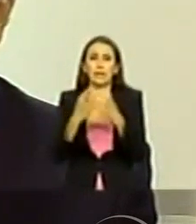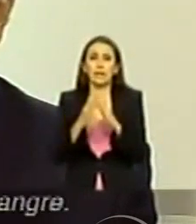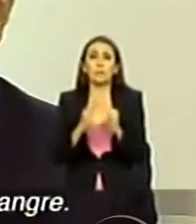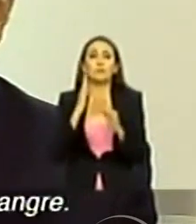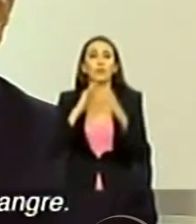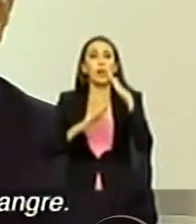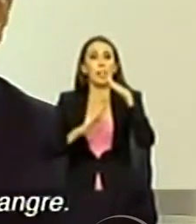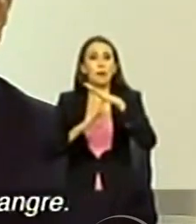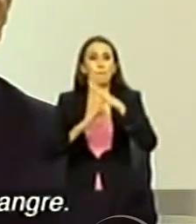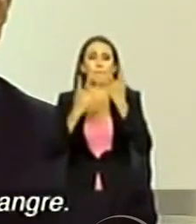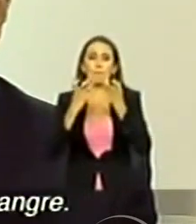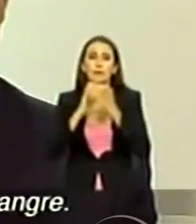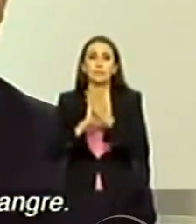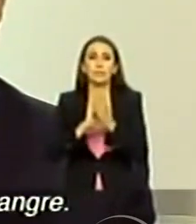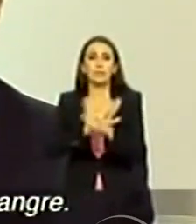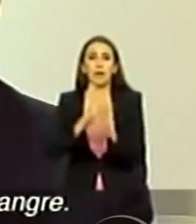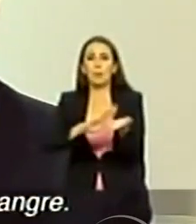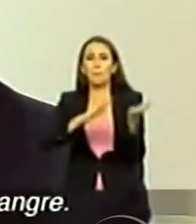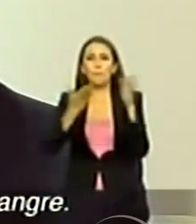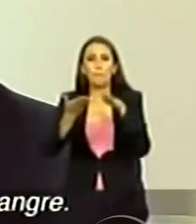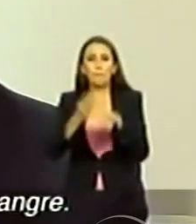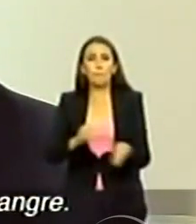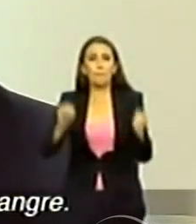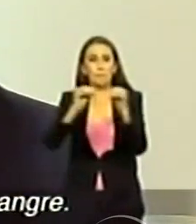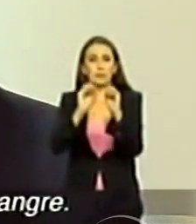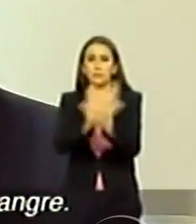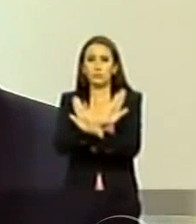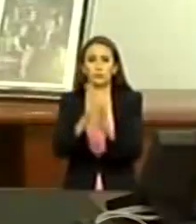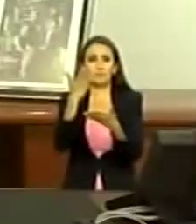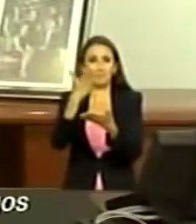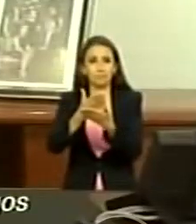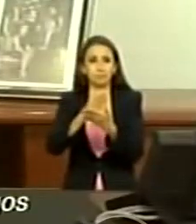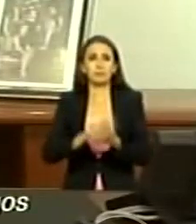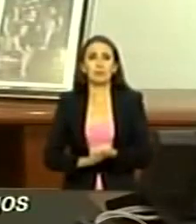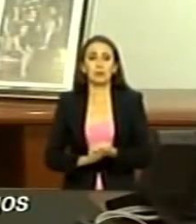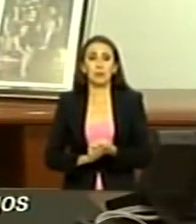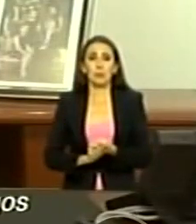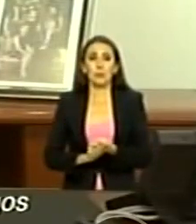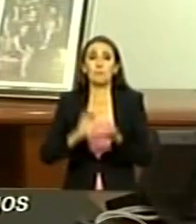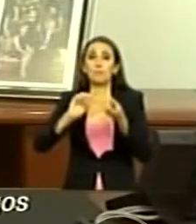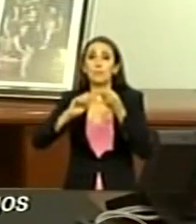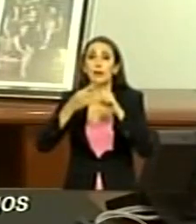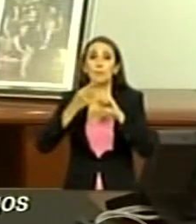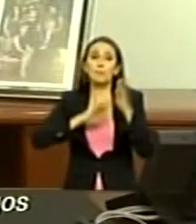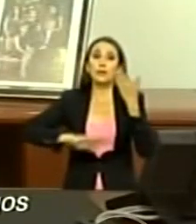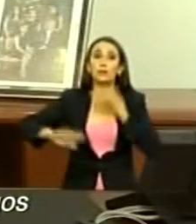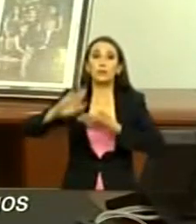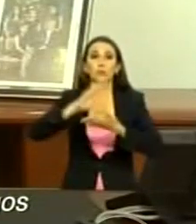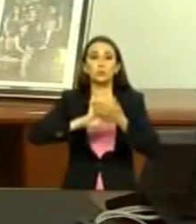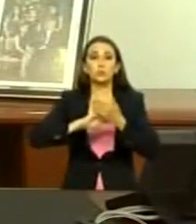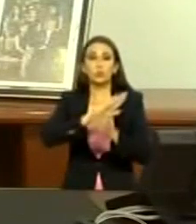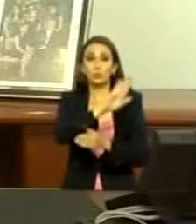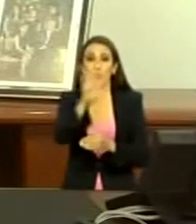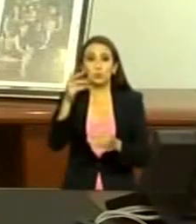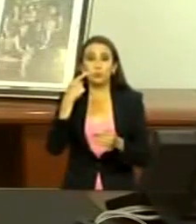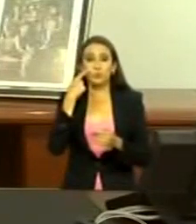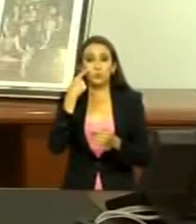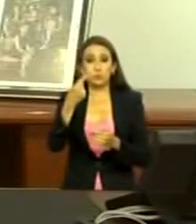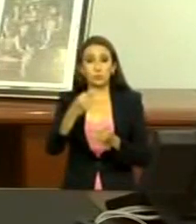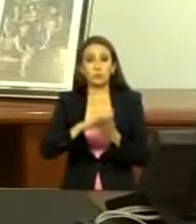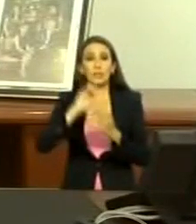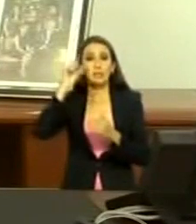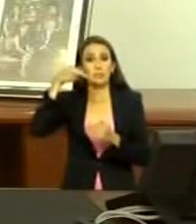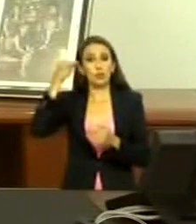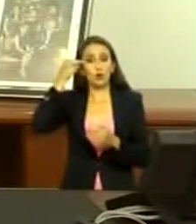paz y que no se derrame una gota más de sangre. Amigas y amigos, ustedes son testigos de los esfuerzos del